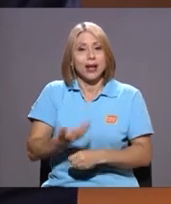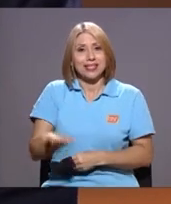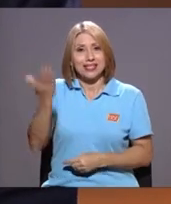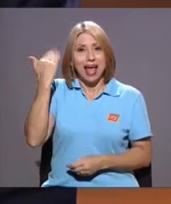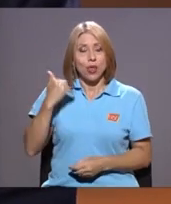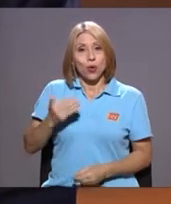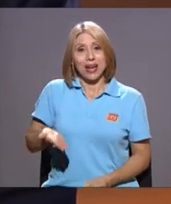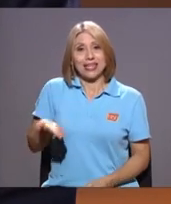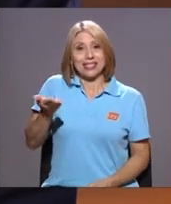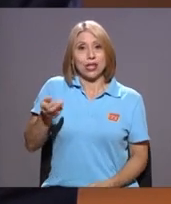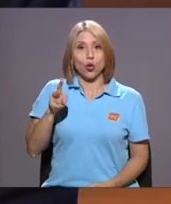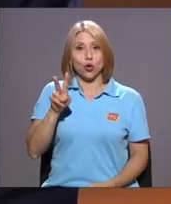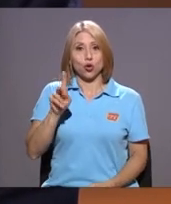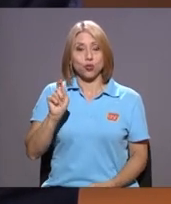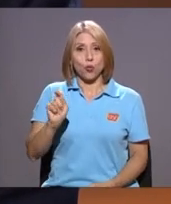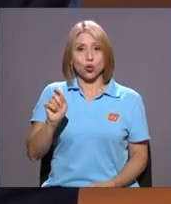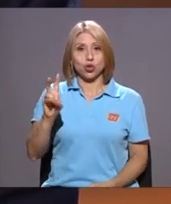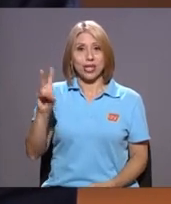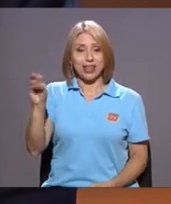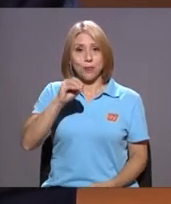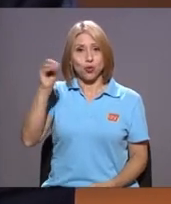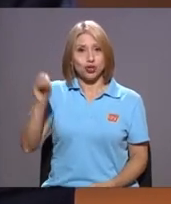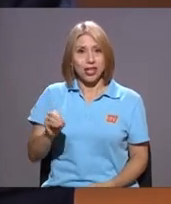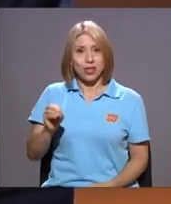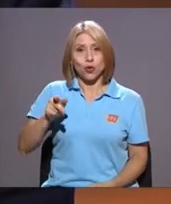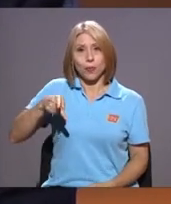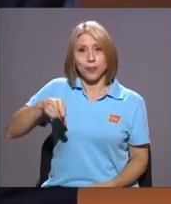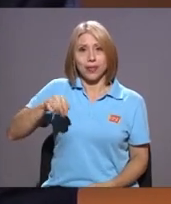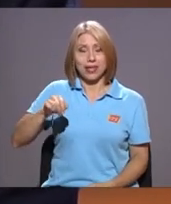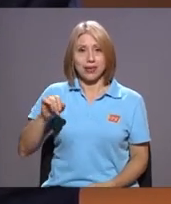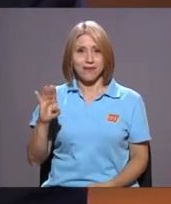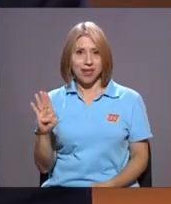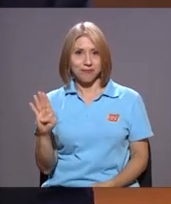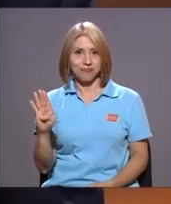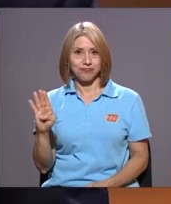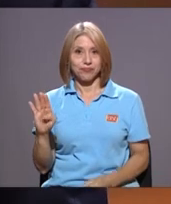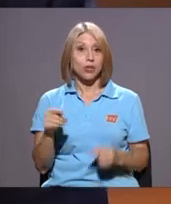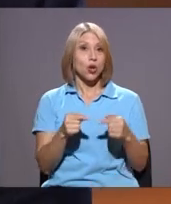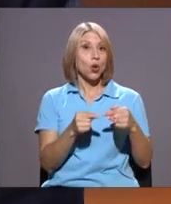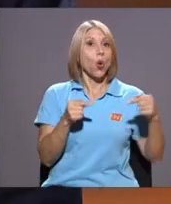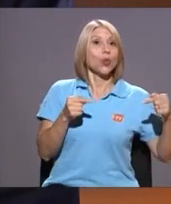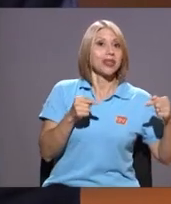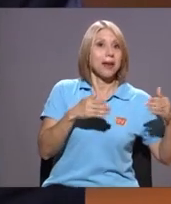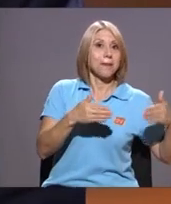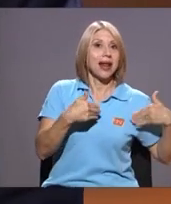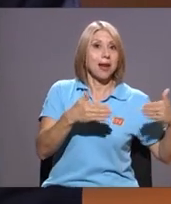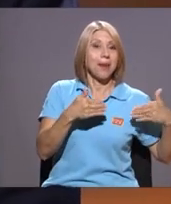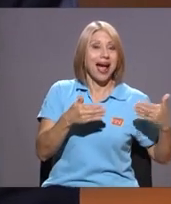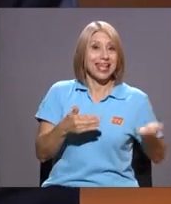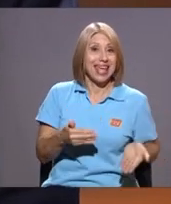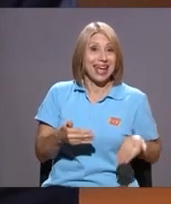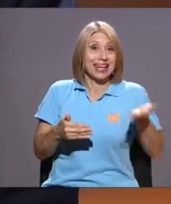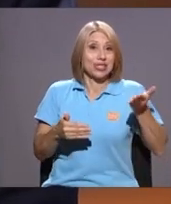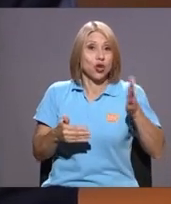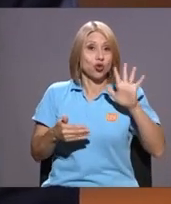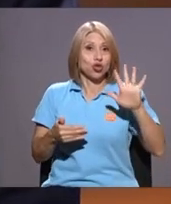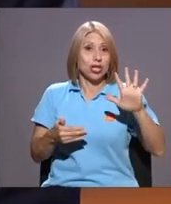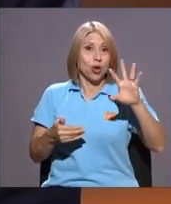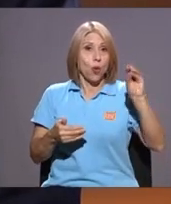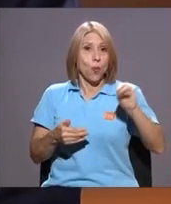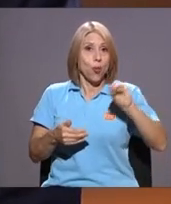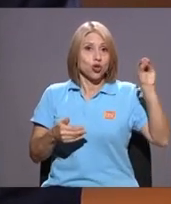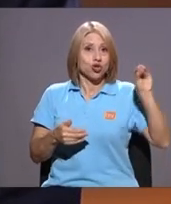2.7 por ciento fue el crecimiento del producto interno bruto versus panamá que creció un 5 por ciento